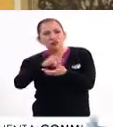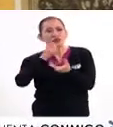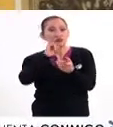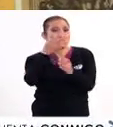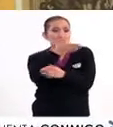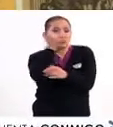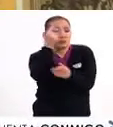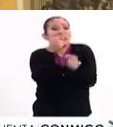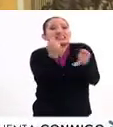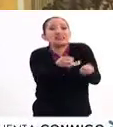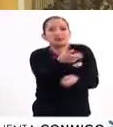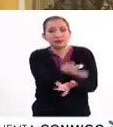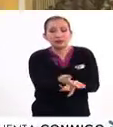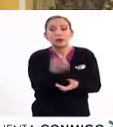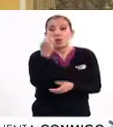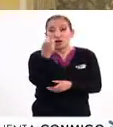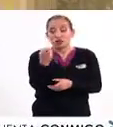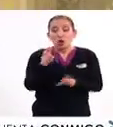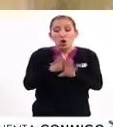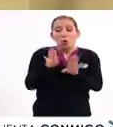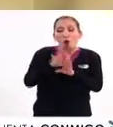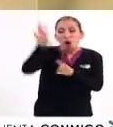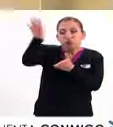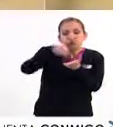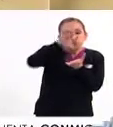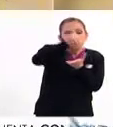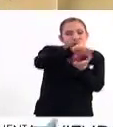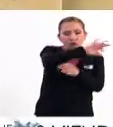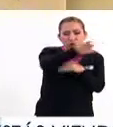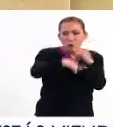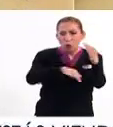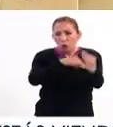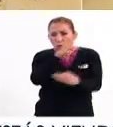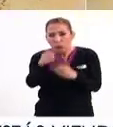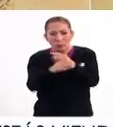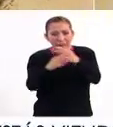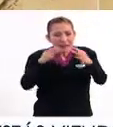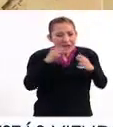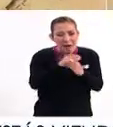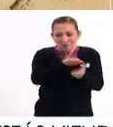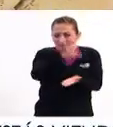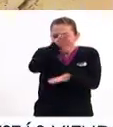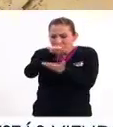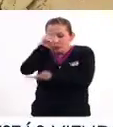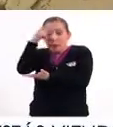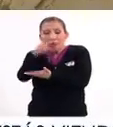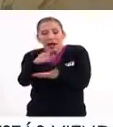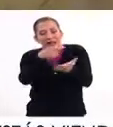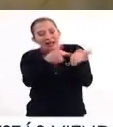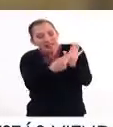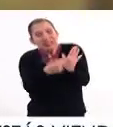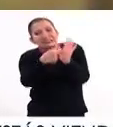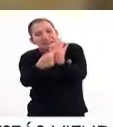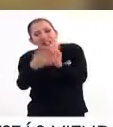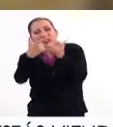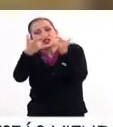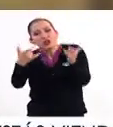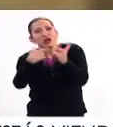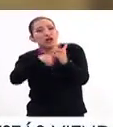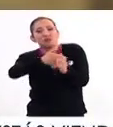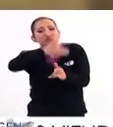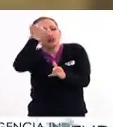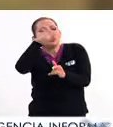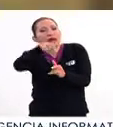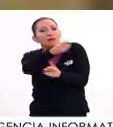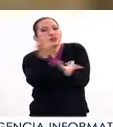sabe. Entonces, pues la idea de un poco de reunir todo este material es para ir contando esa historia que todavía